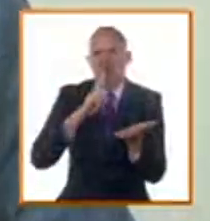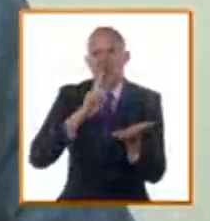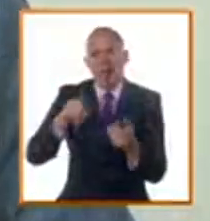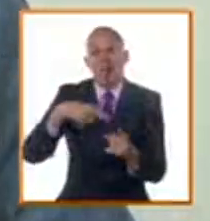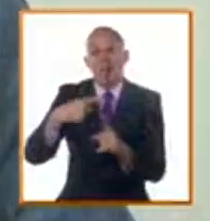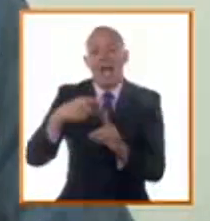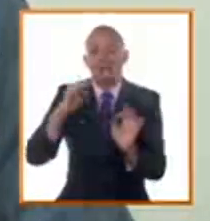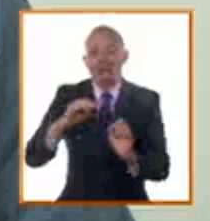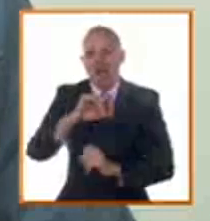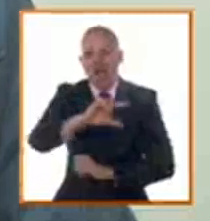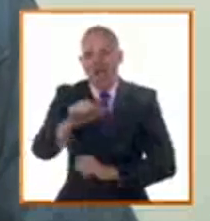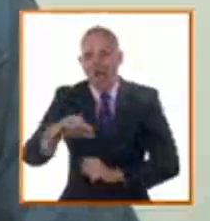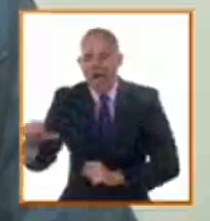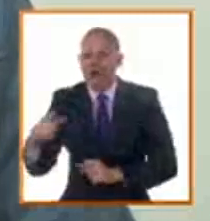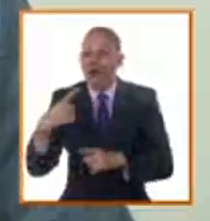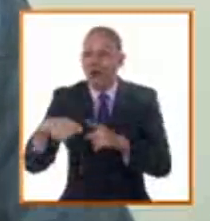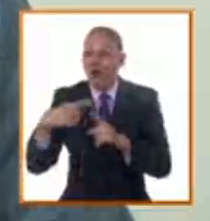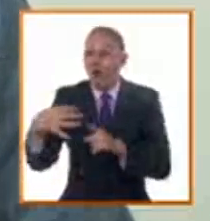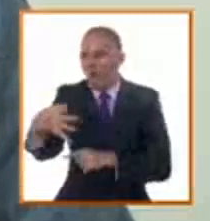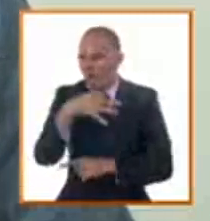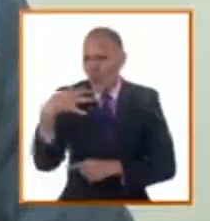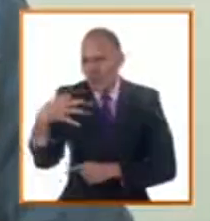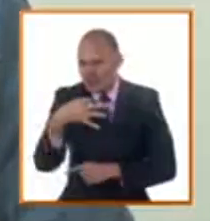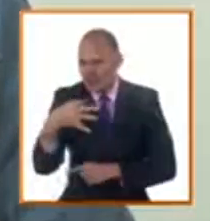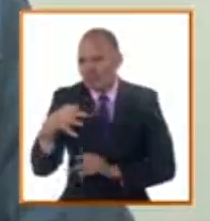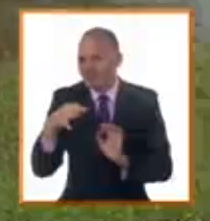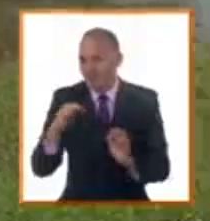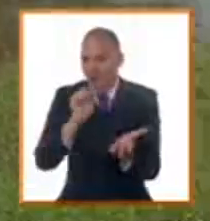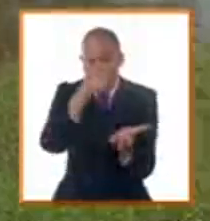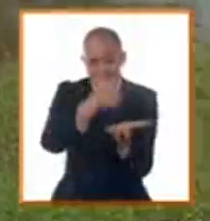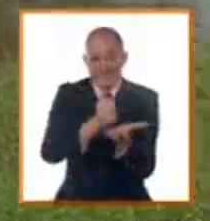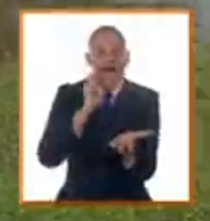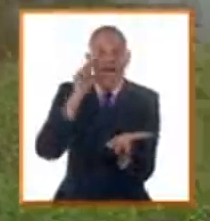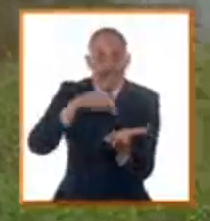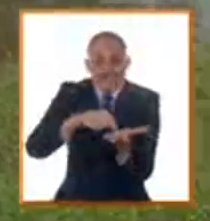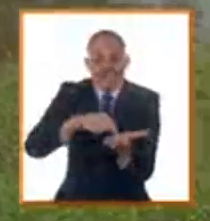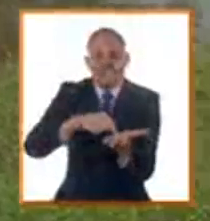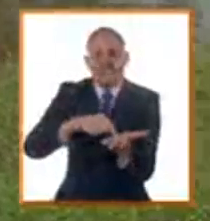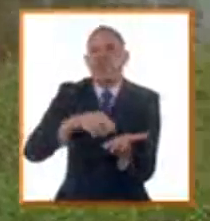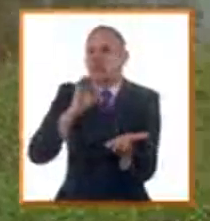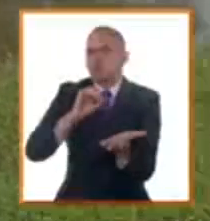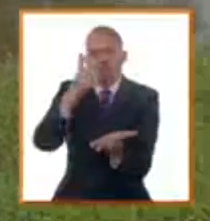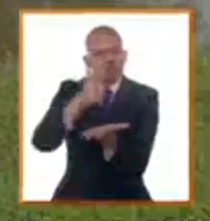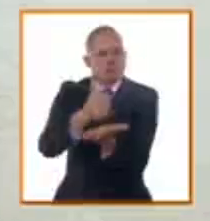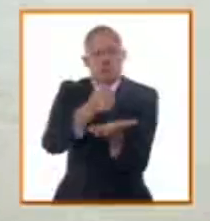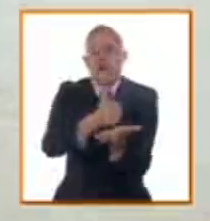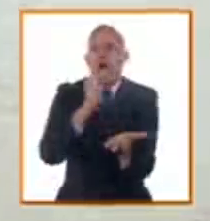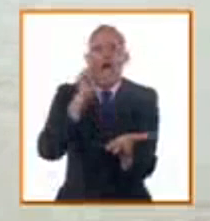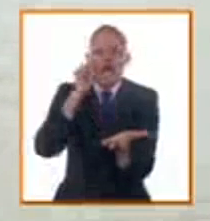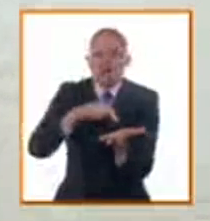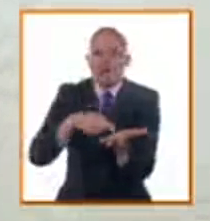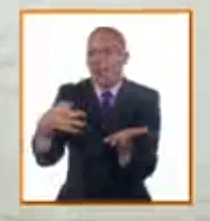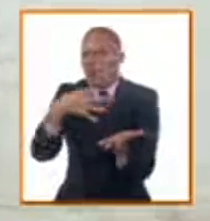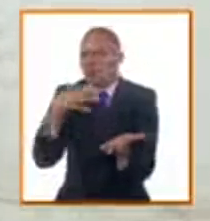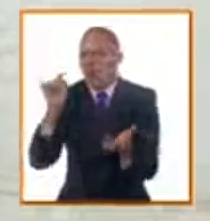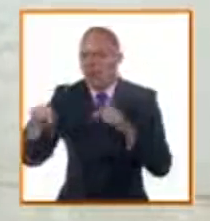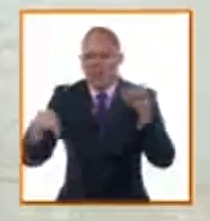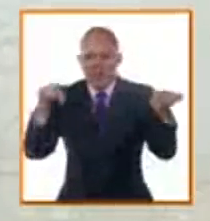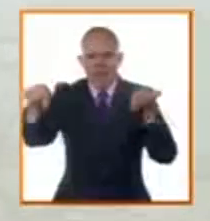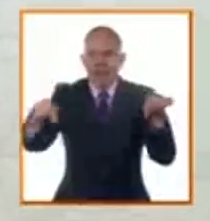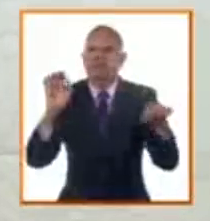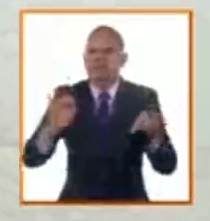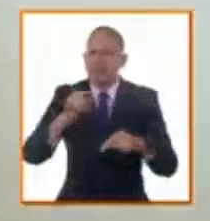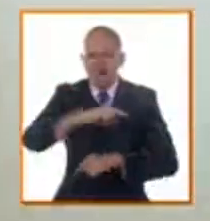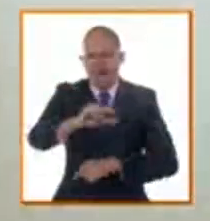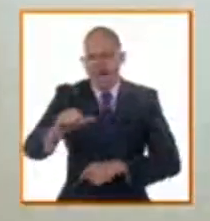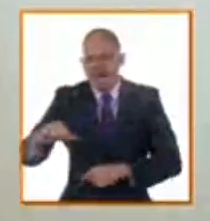arroyos, los municipios cabeceras tienen casi todos arroyos que la atraviesan o lo bordean.